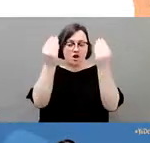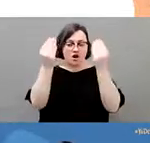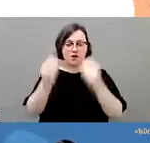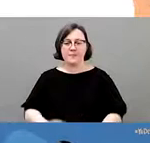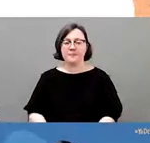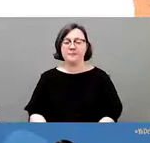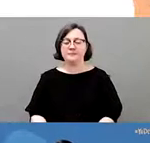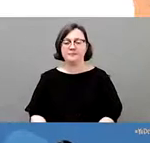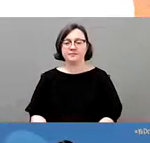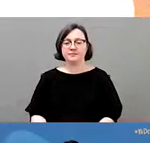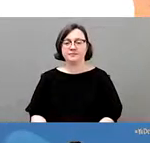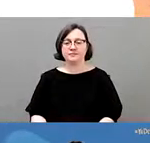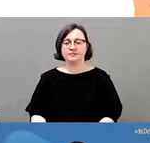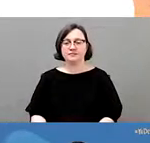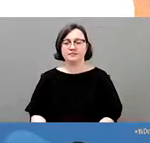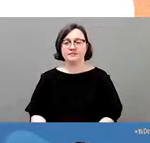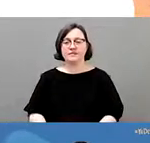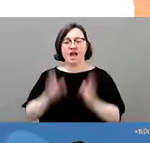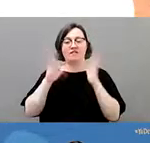la igualdad.